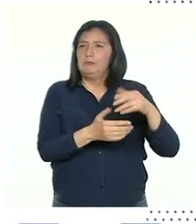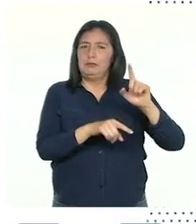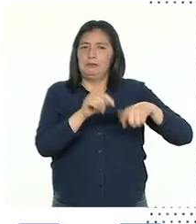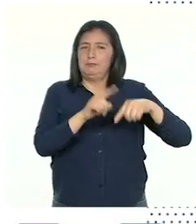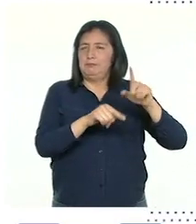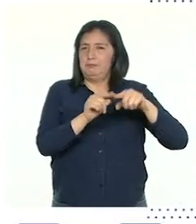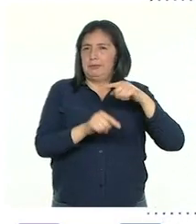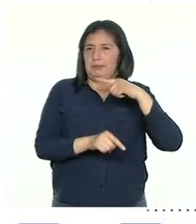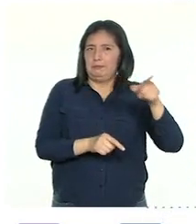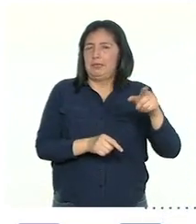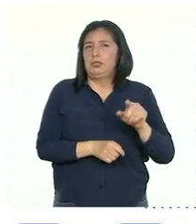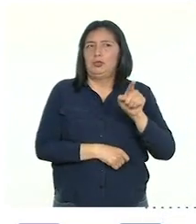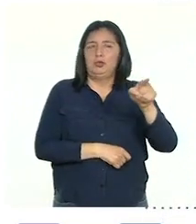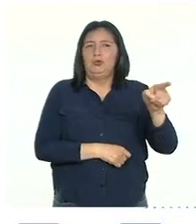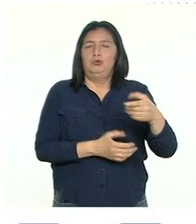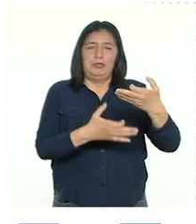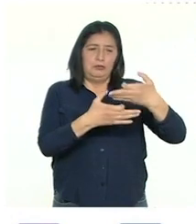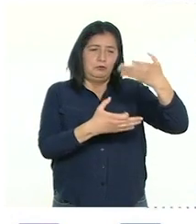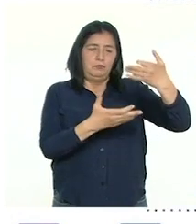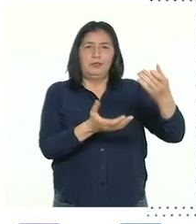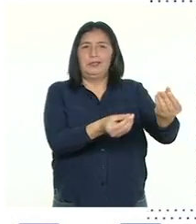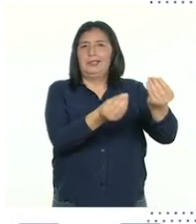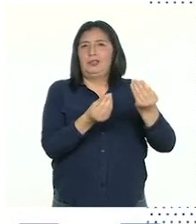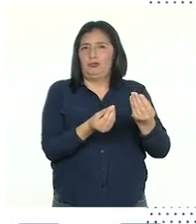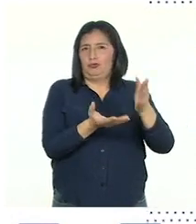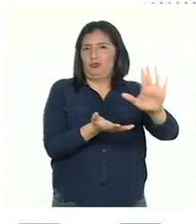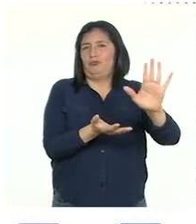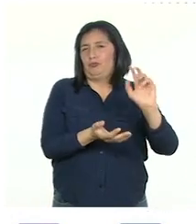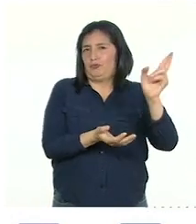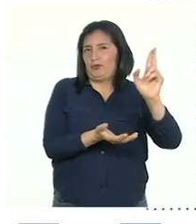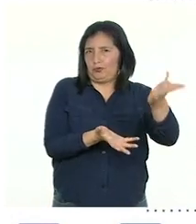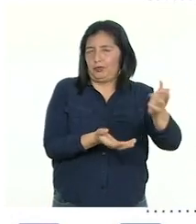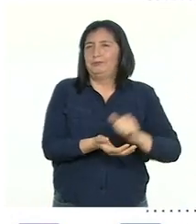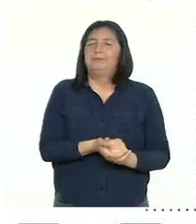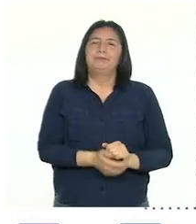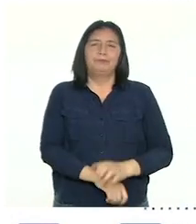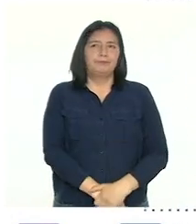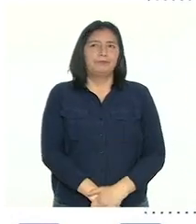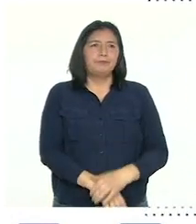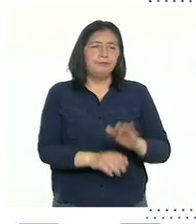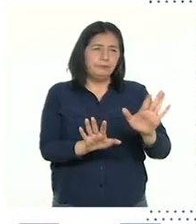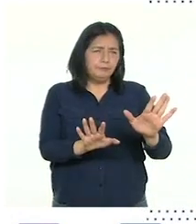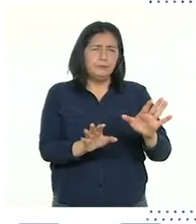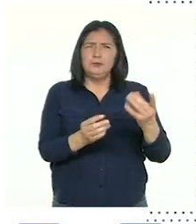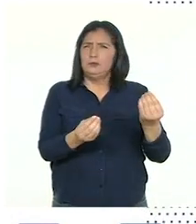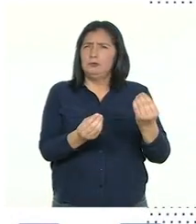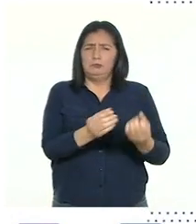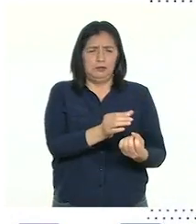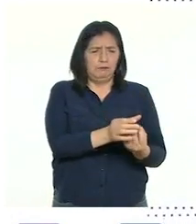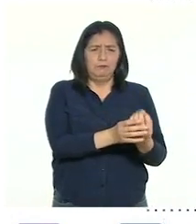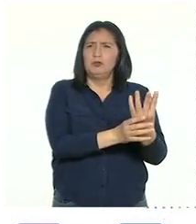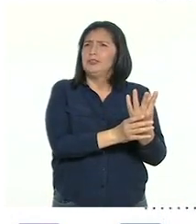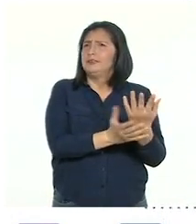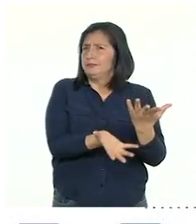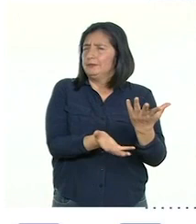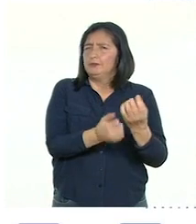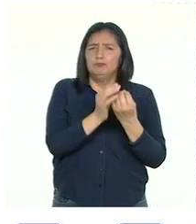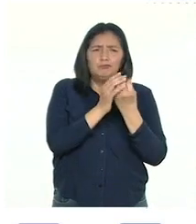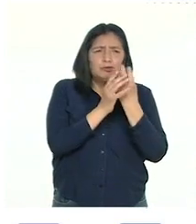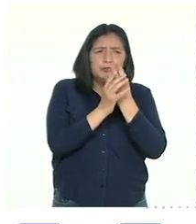prima, de una de sus fichas que le dio su profesora. Es sobre la floración.